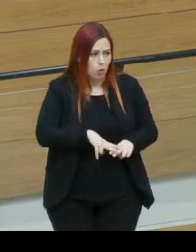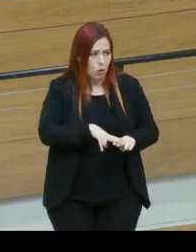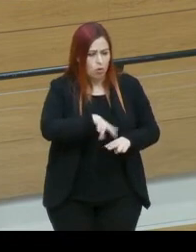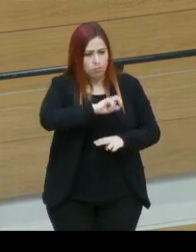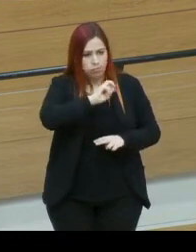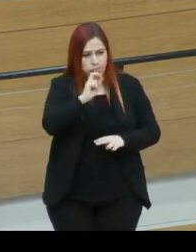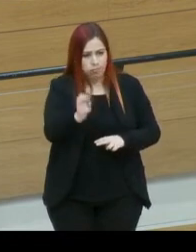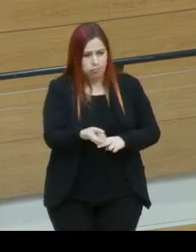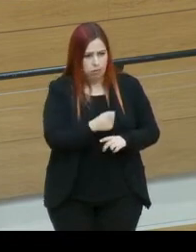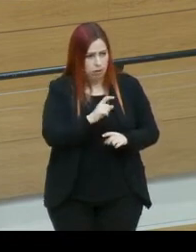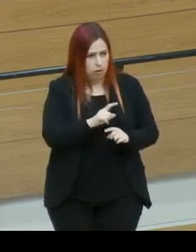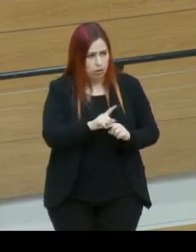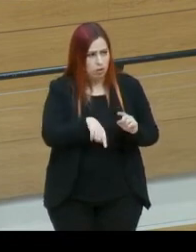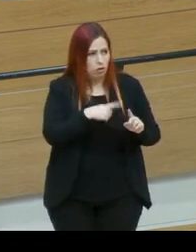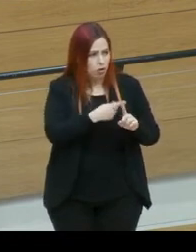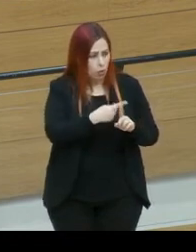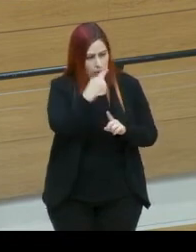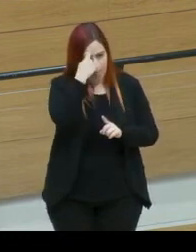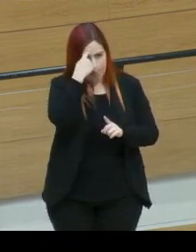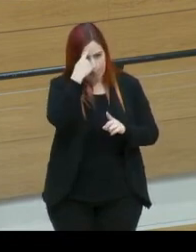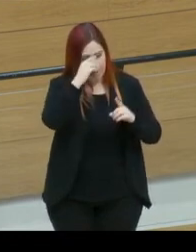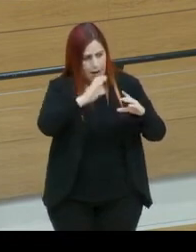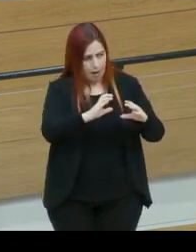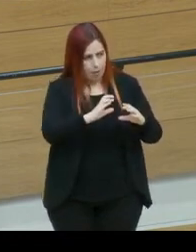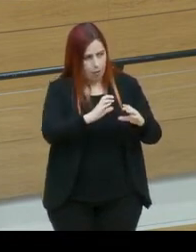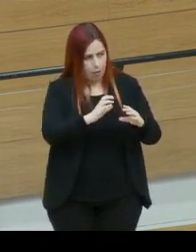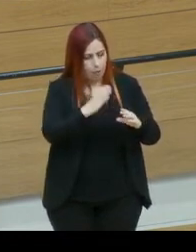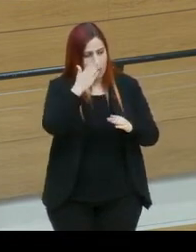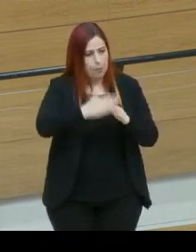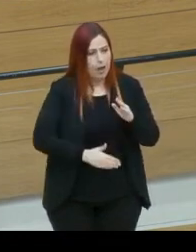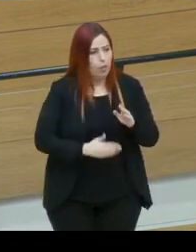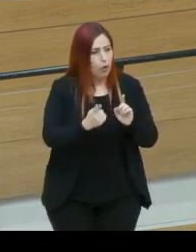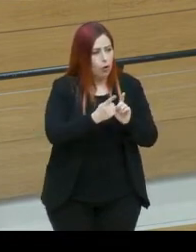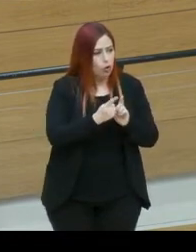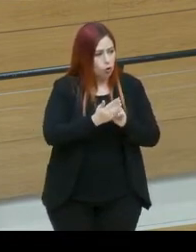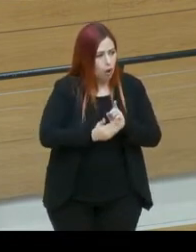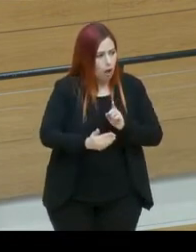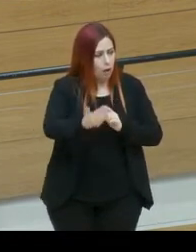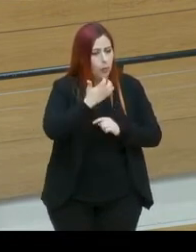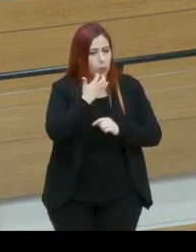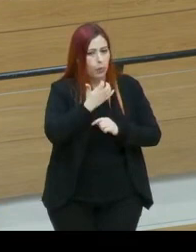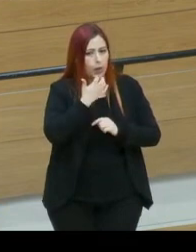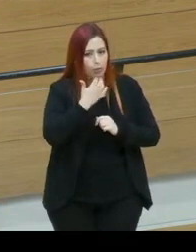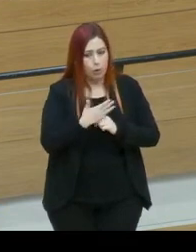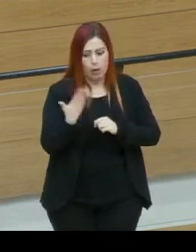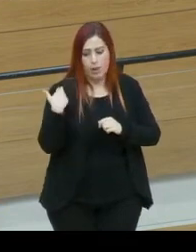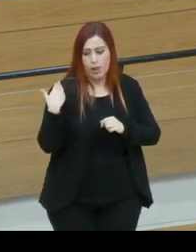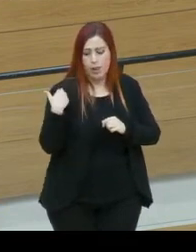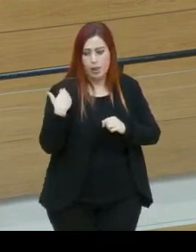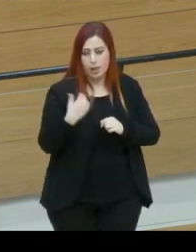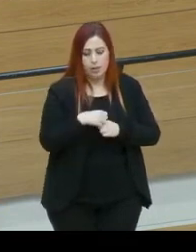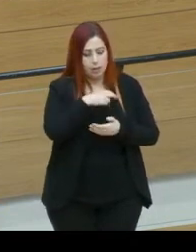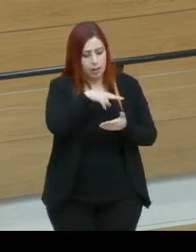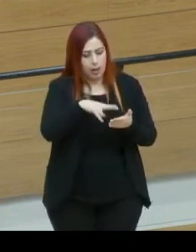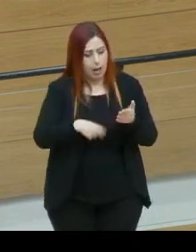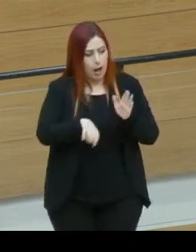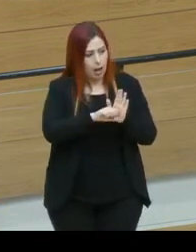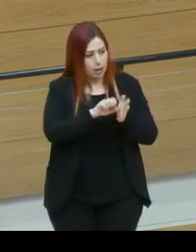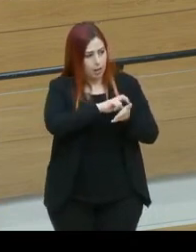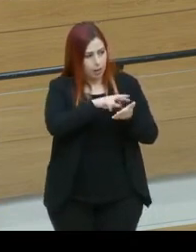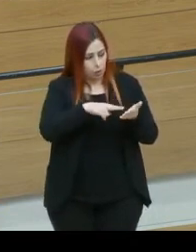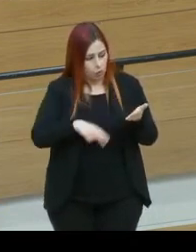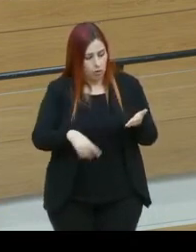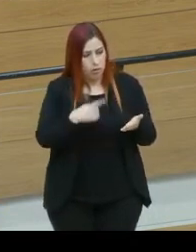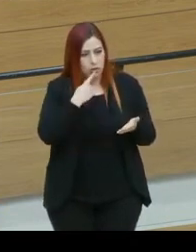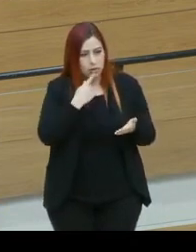que produce efectos en el cerebro, como he dicho, tanto a corto como a largo plazo. Por ejemplo, el otro día leí un artículo de